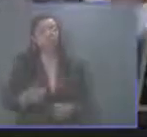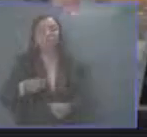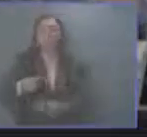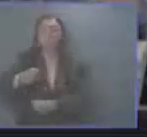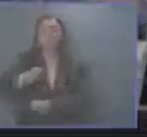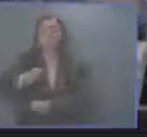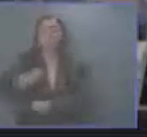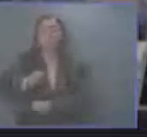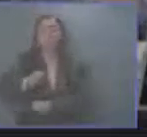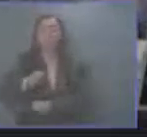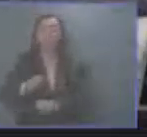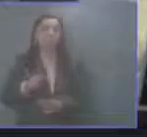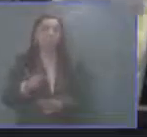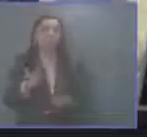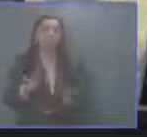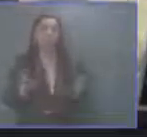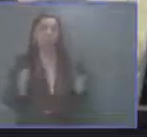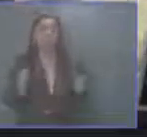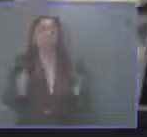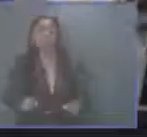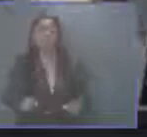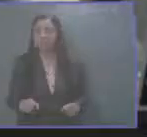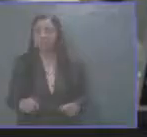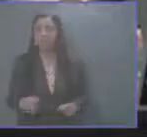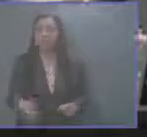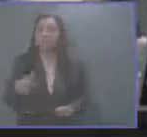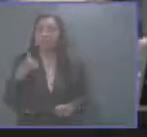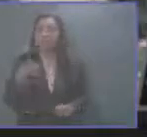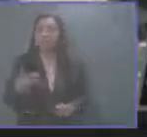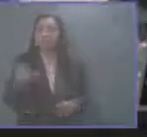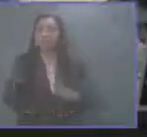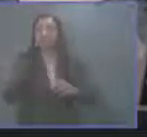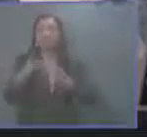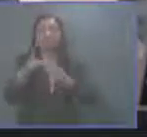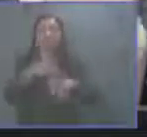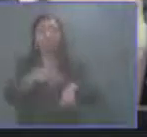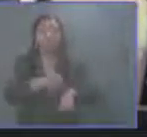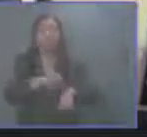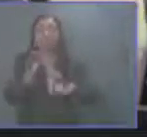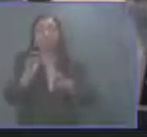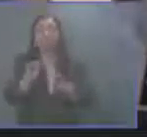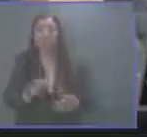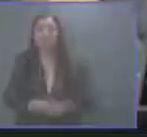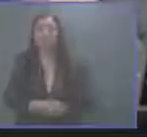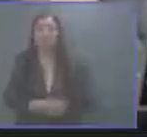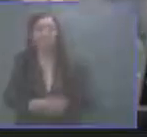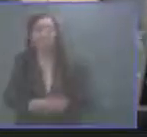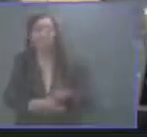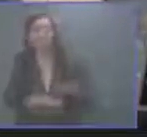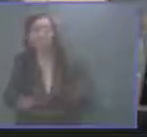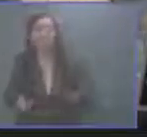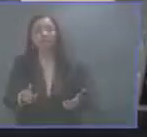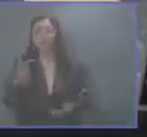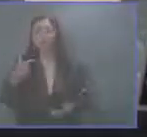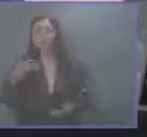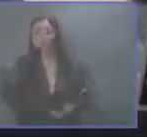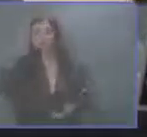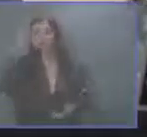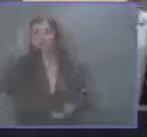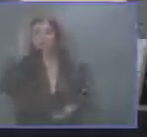policías lo van a tener y lo van a recibir a tiempo y de una vez bueno que lo sepan